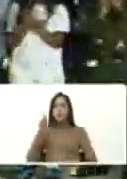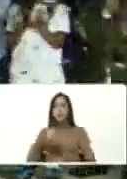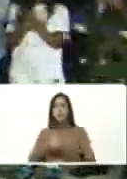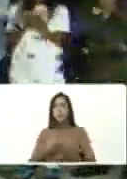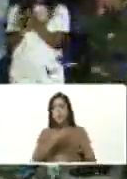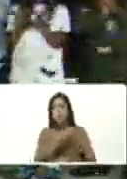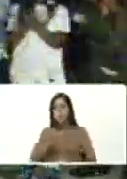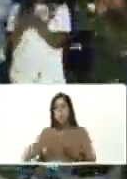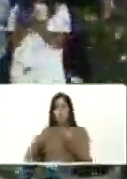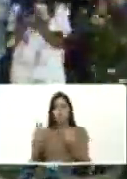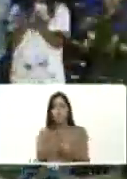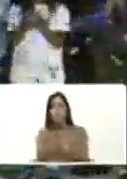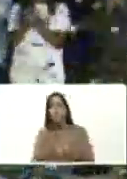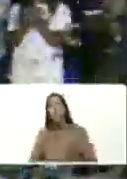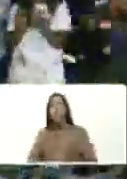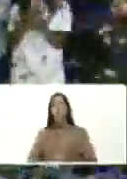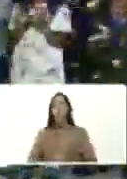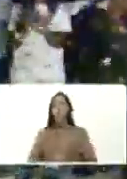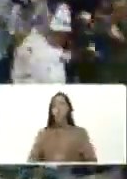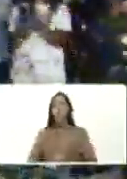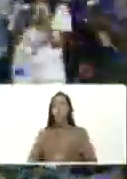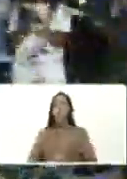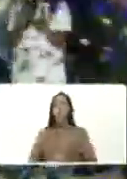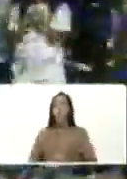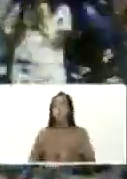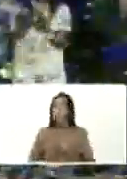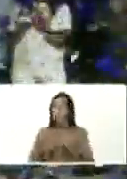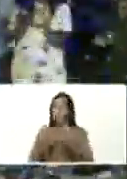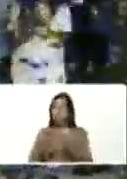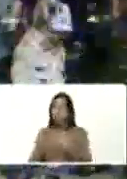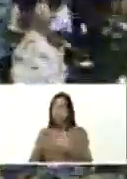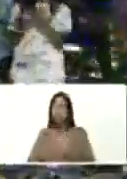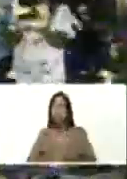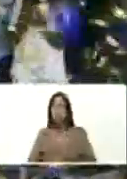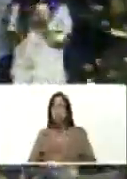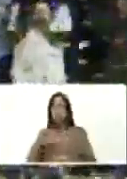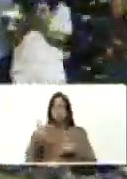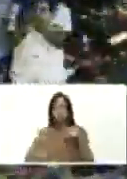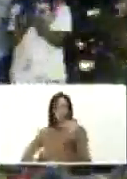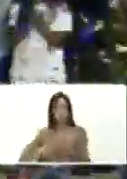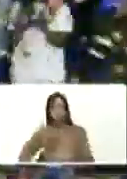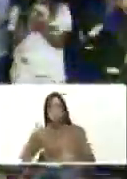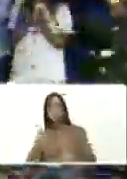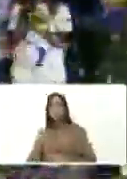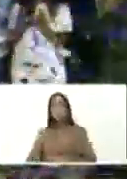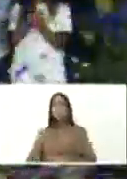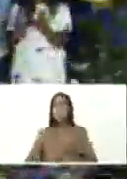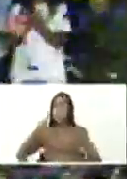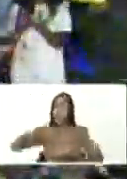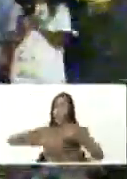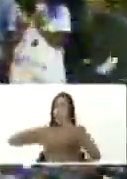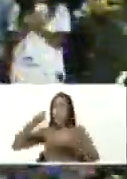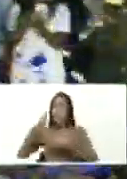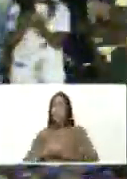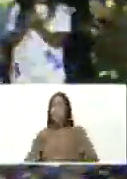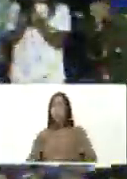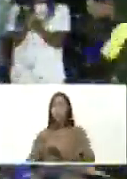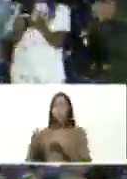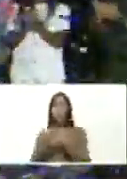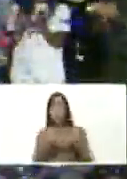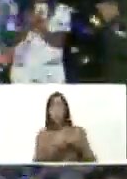1.200.000 familias que van avanzando día tras día en la construcción de